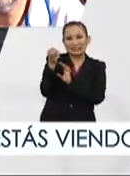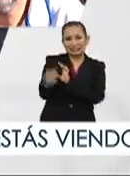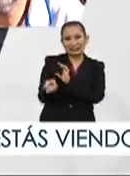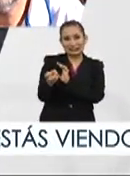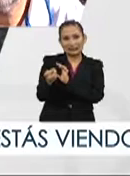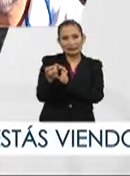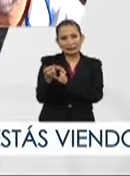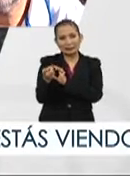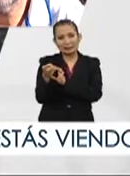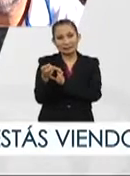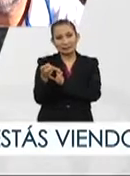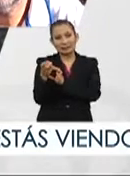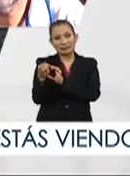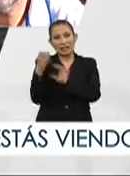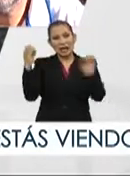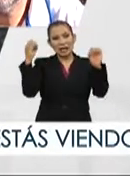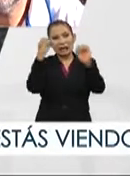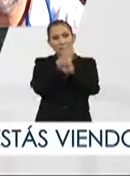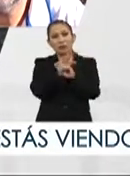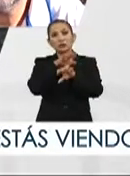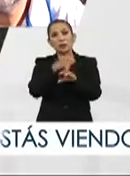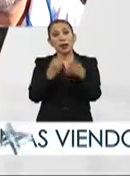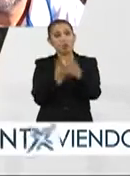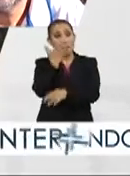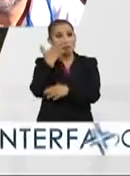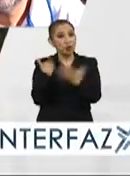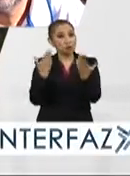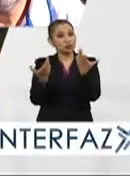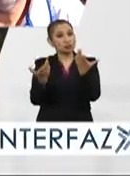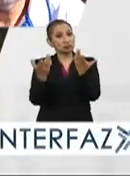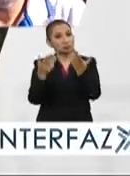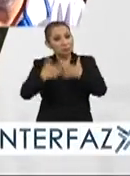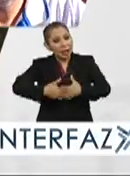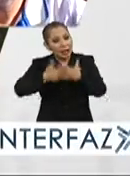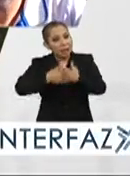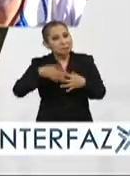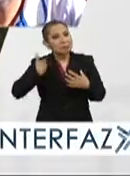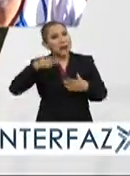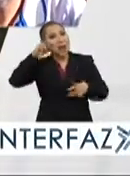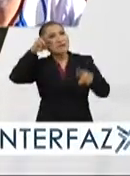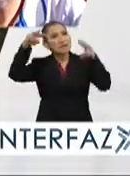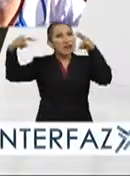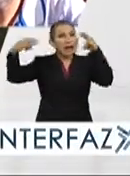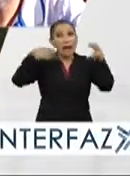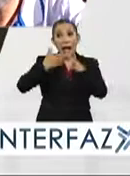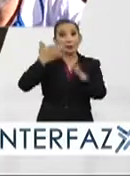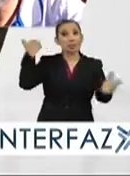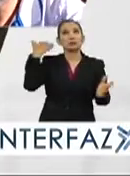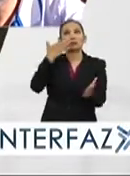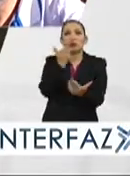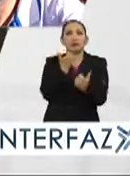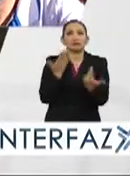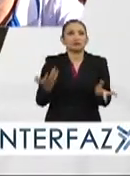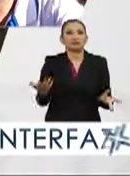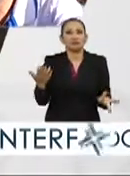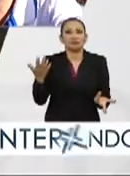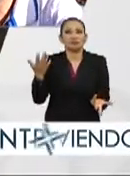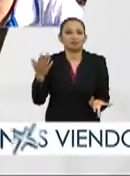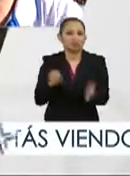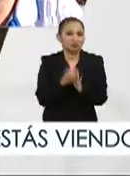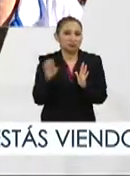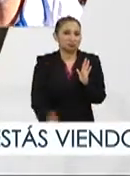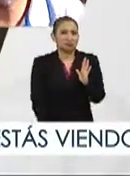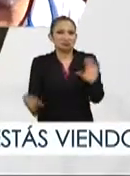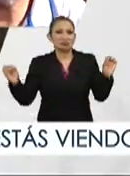este eclipse, sobre los nuevos instrumentos que hay para observarlo, que no había, por ejemplo, en